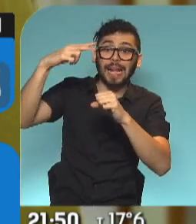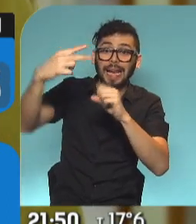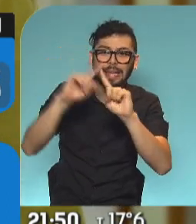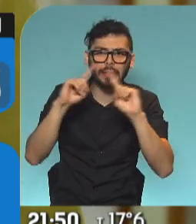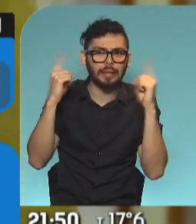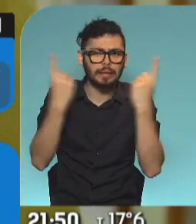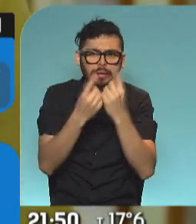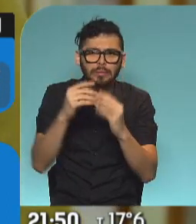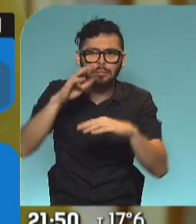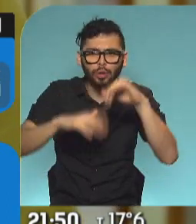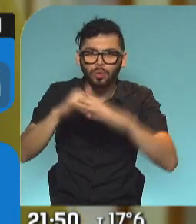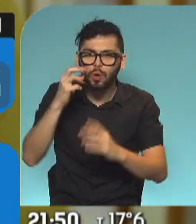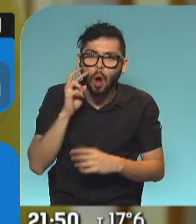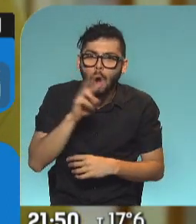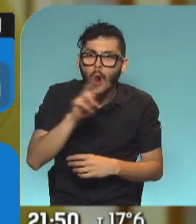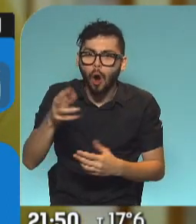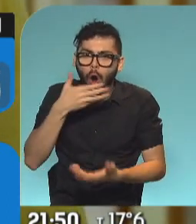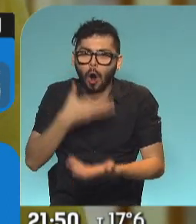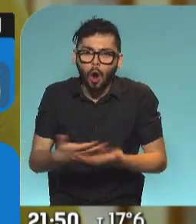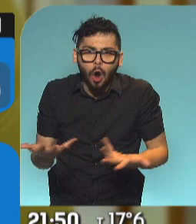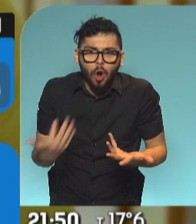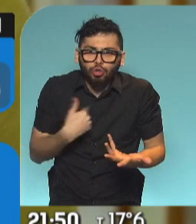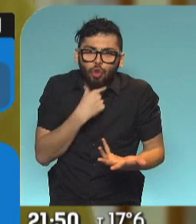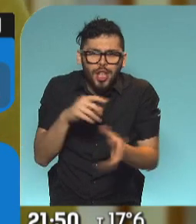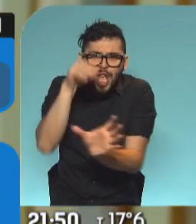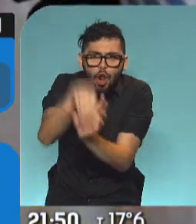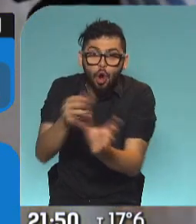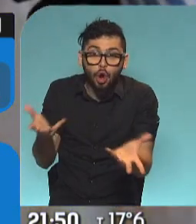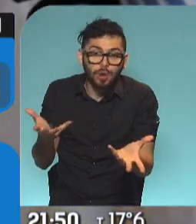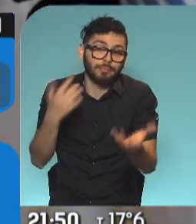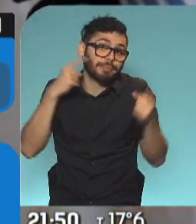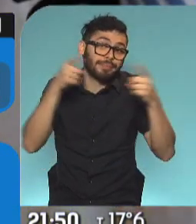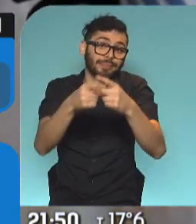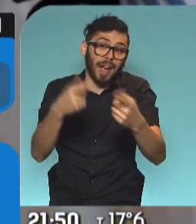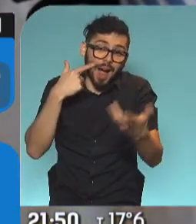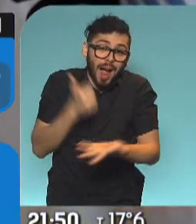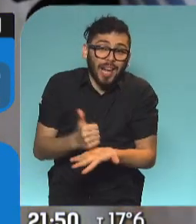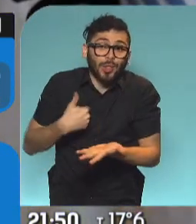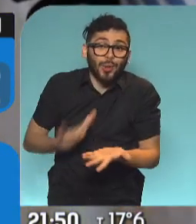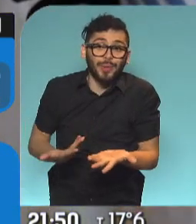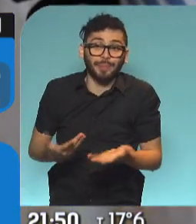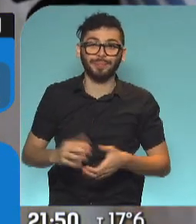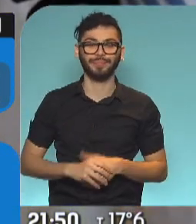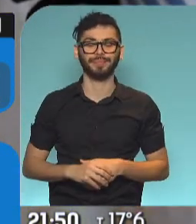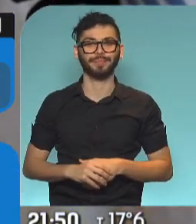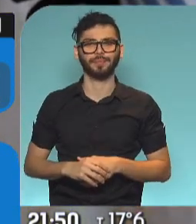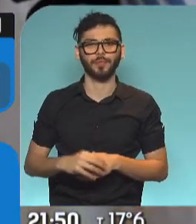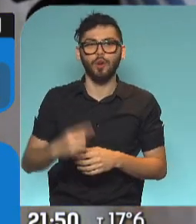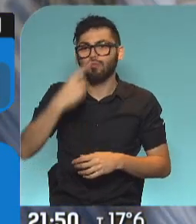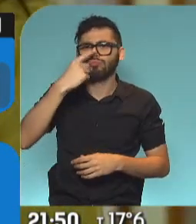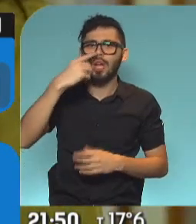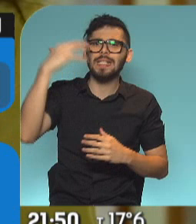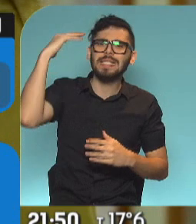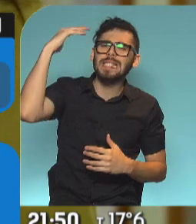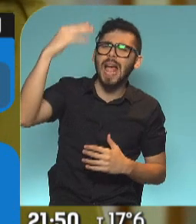era como, yo quiero trabajar de esto ya mismo, así que acá estoy. Me da mucha curiosidad el cielo, las